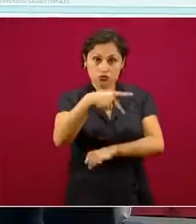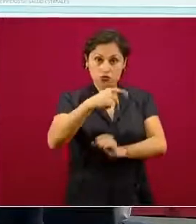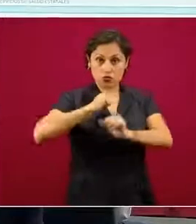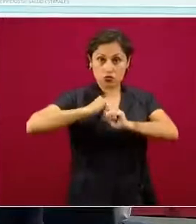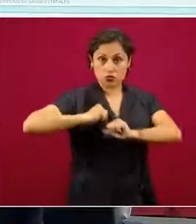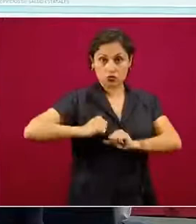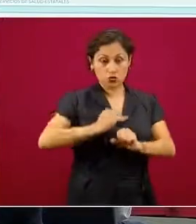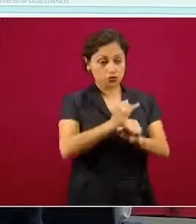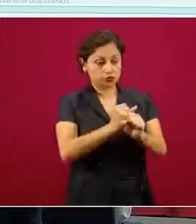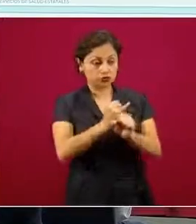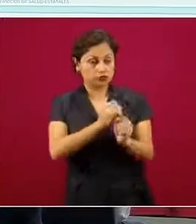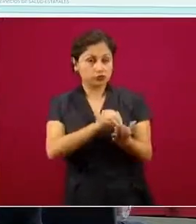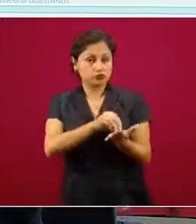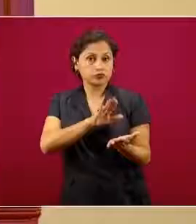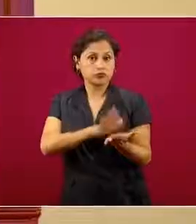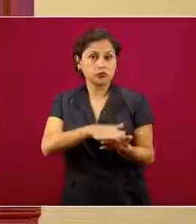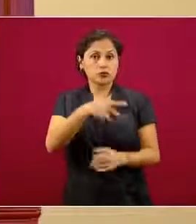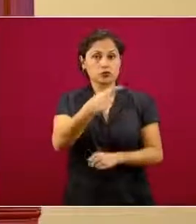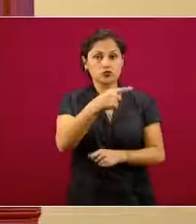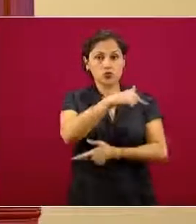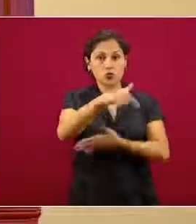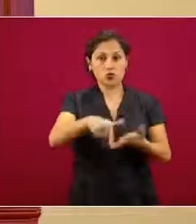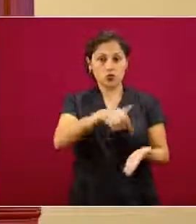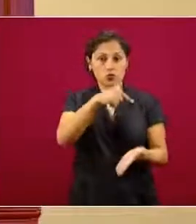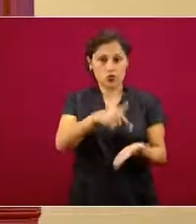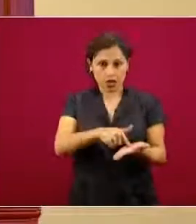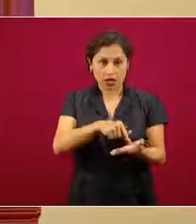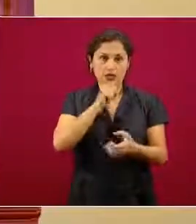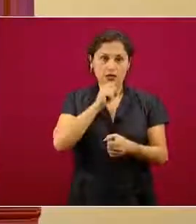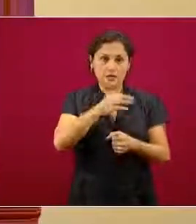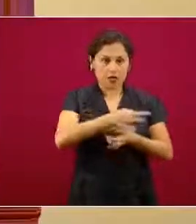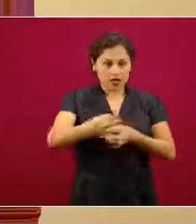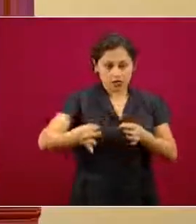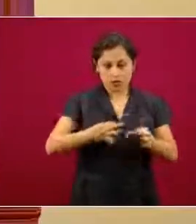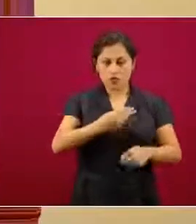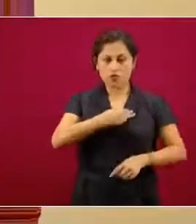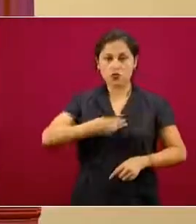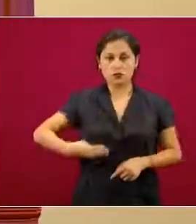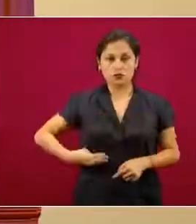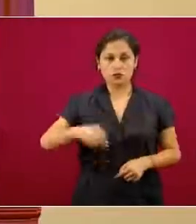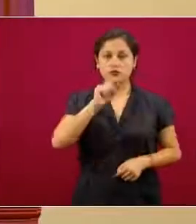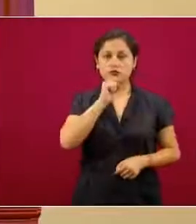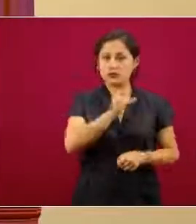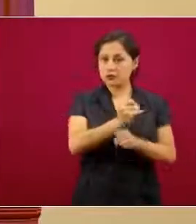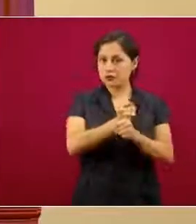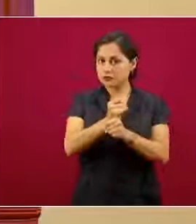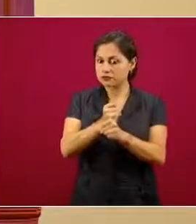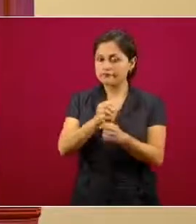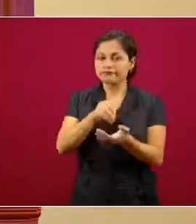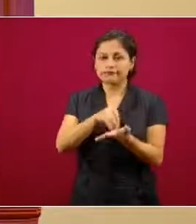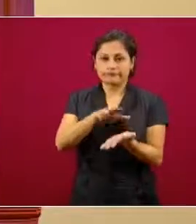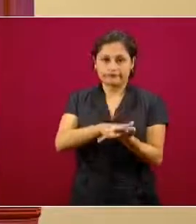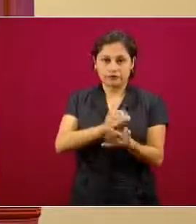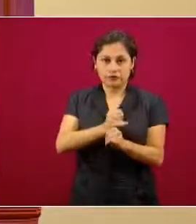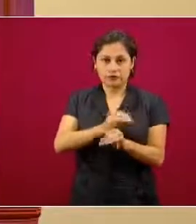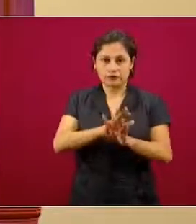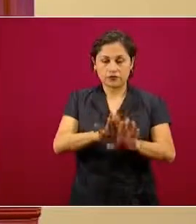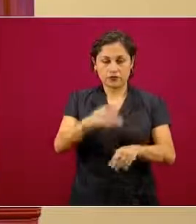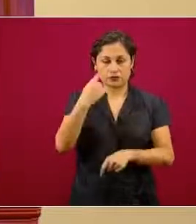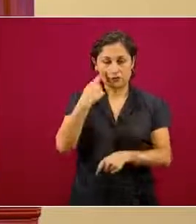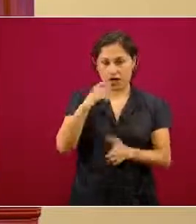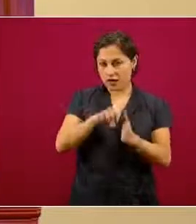lo hacen también a nivel local y lo hacen a nivel municipal. Esto quiere decir que así como una entidad, volvemos al ejemplo de Baja